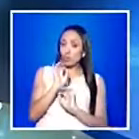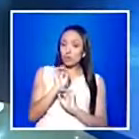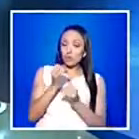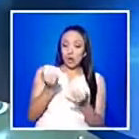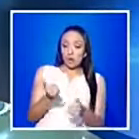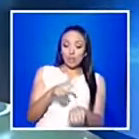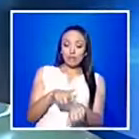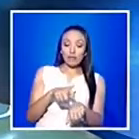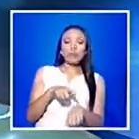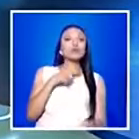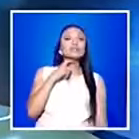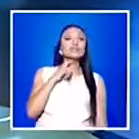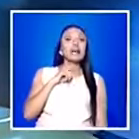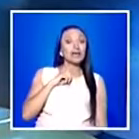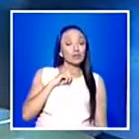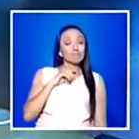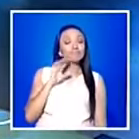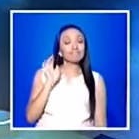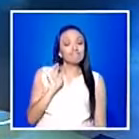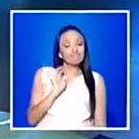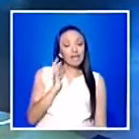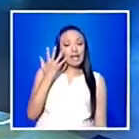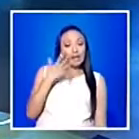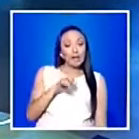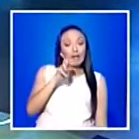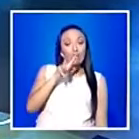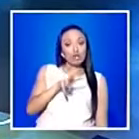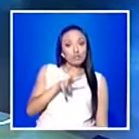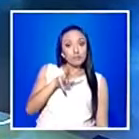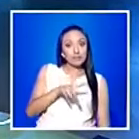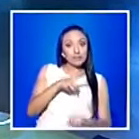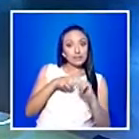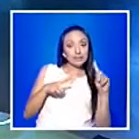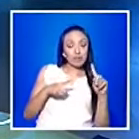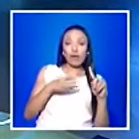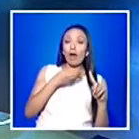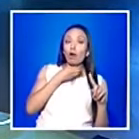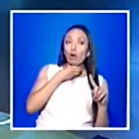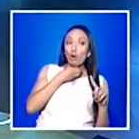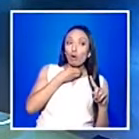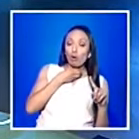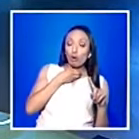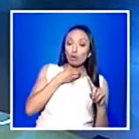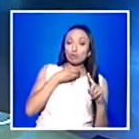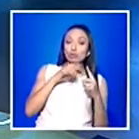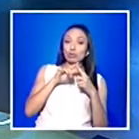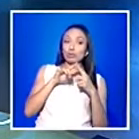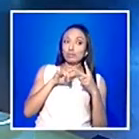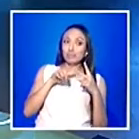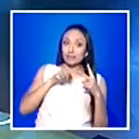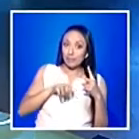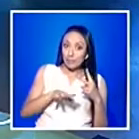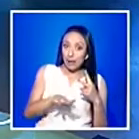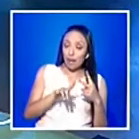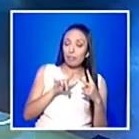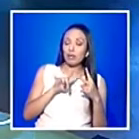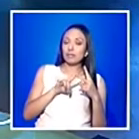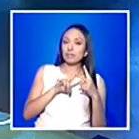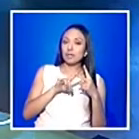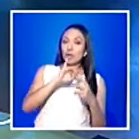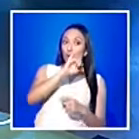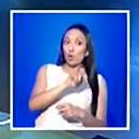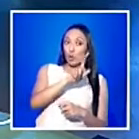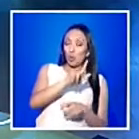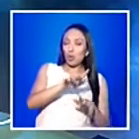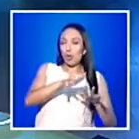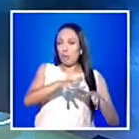época seca que ha durado bastante tiempo. Agosto no fue tan seco como lo ha sido septiembre. Recuerden, vecinos, que hoy